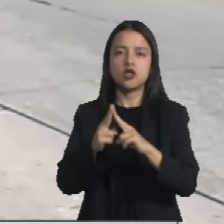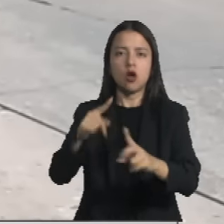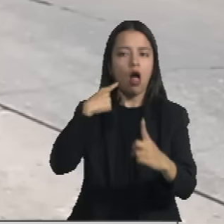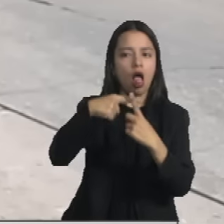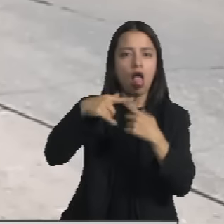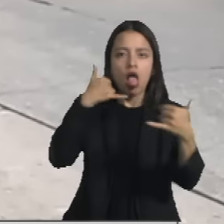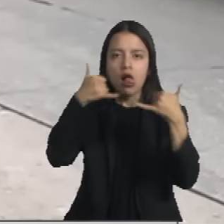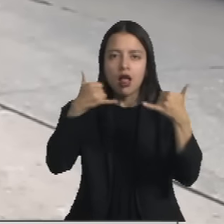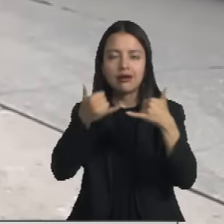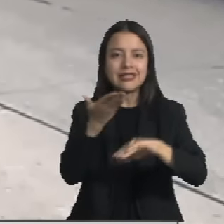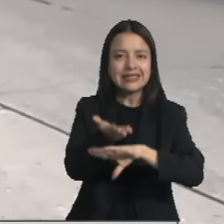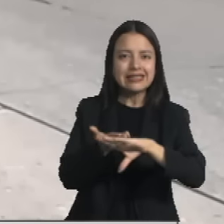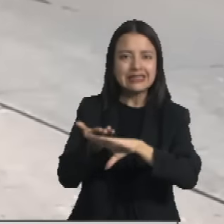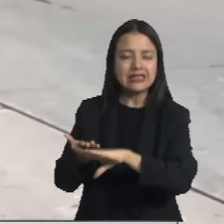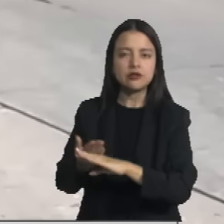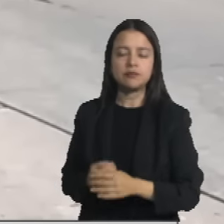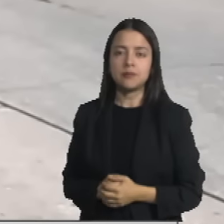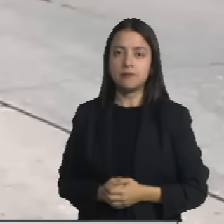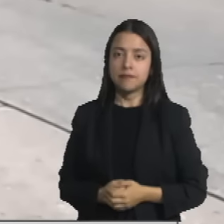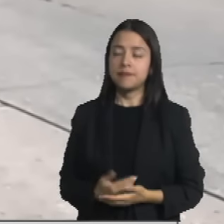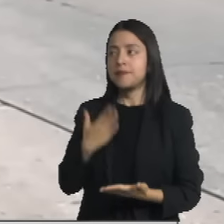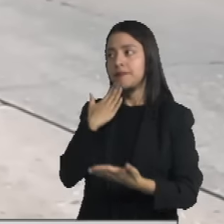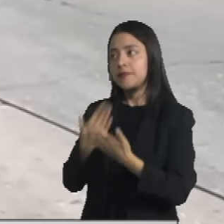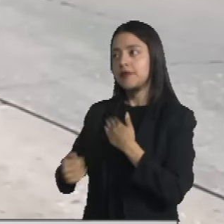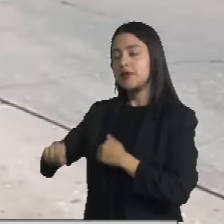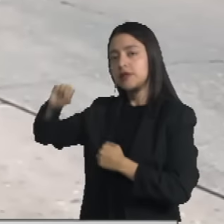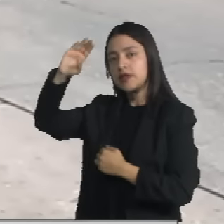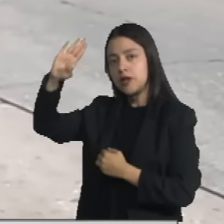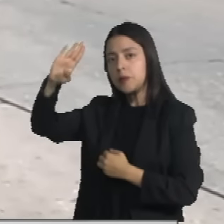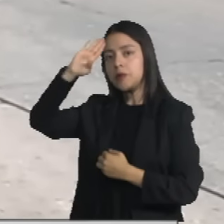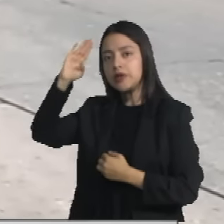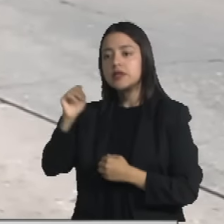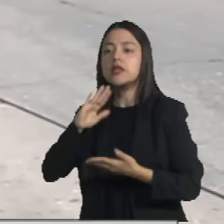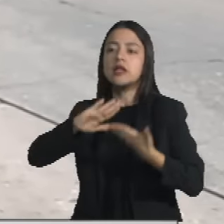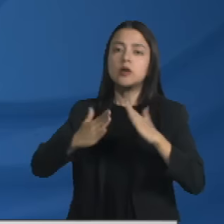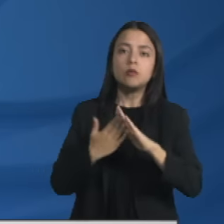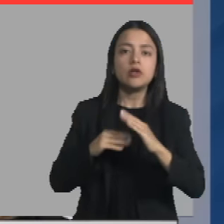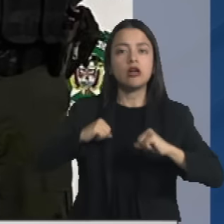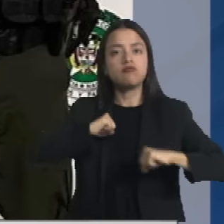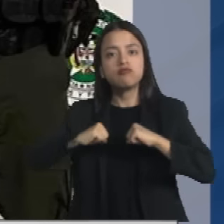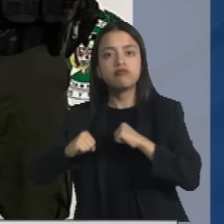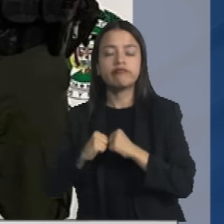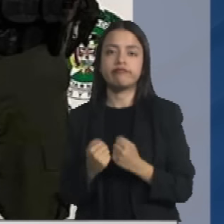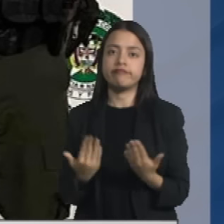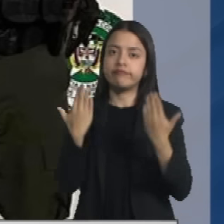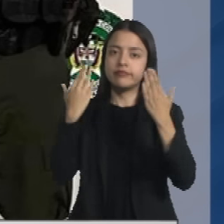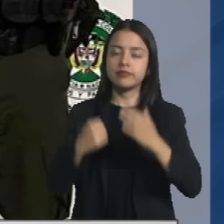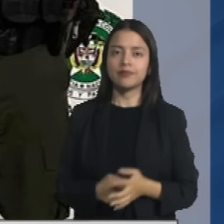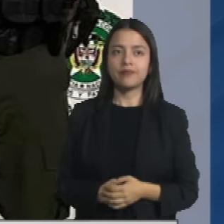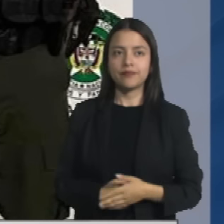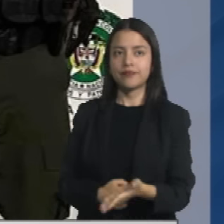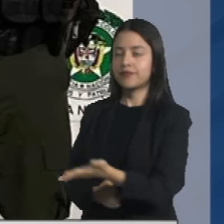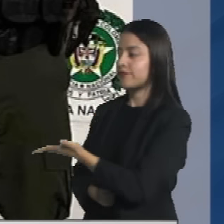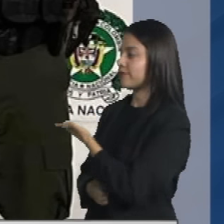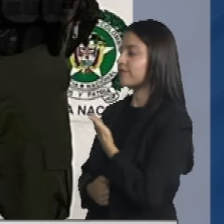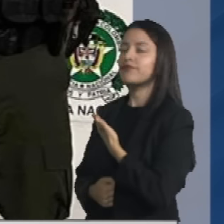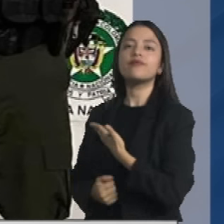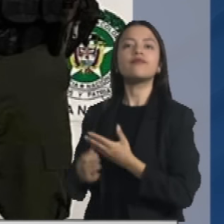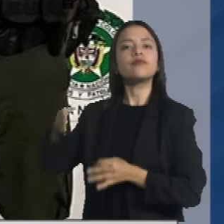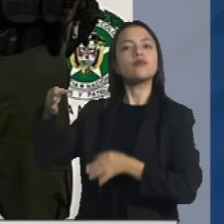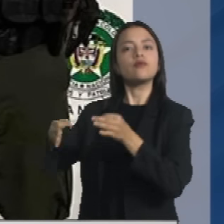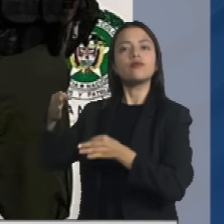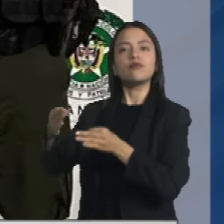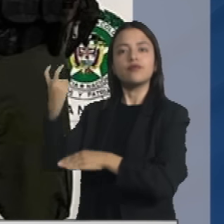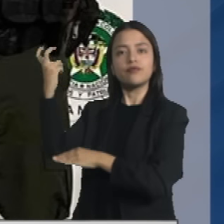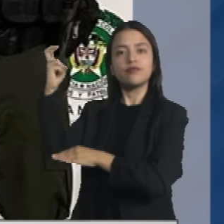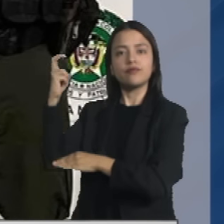extorsión. Trabajo que se realiza gracias a esa articulación con la comunidad y con las autoridades. Los dos capturados fueron puestos a disposición